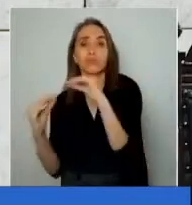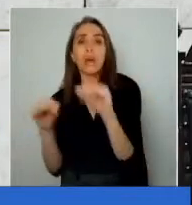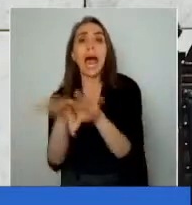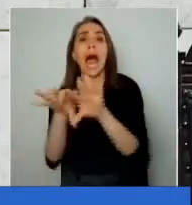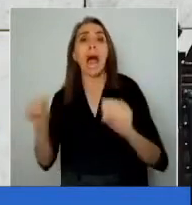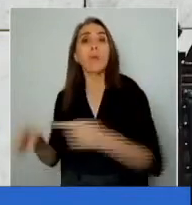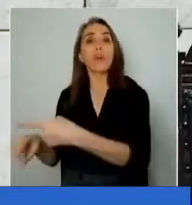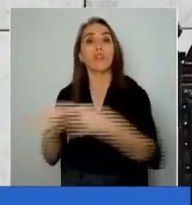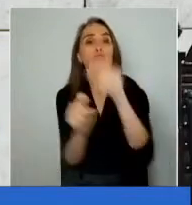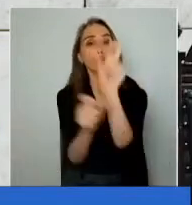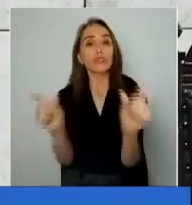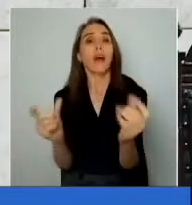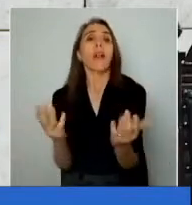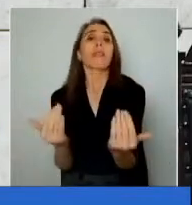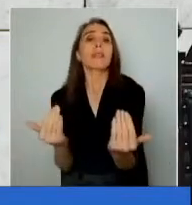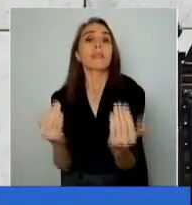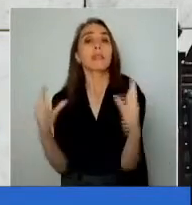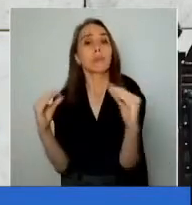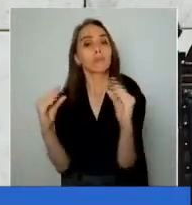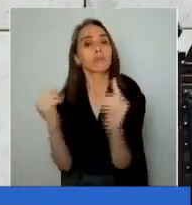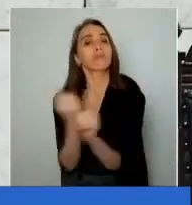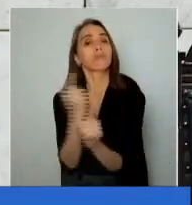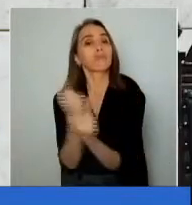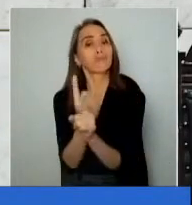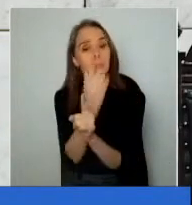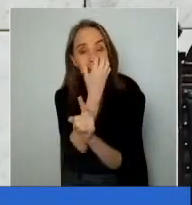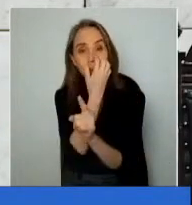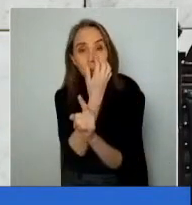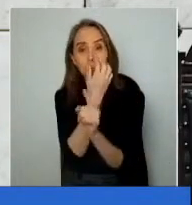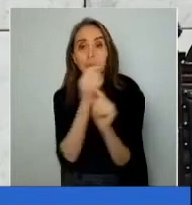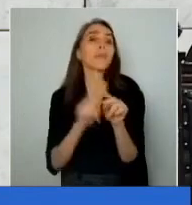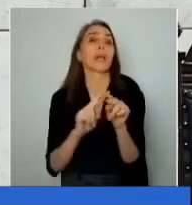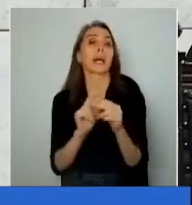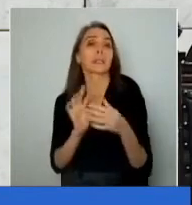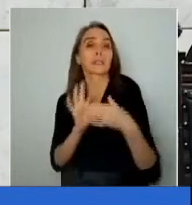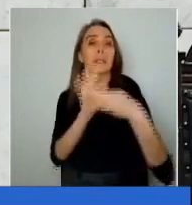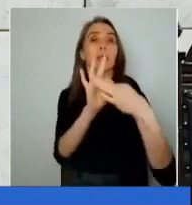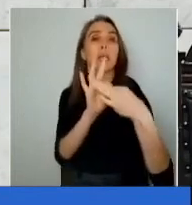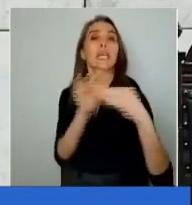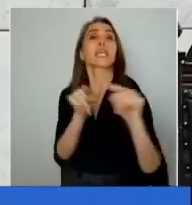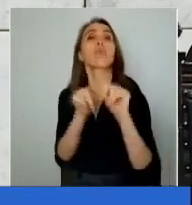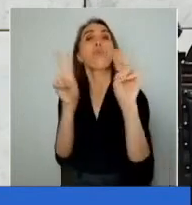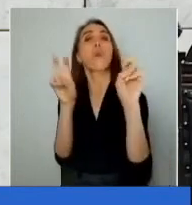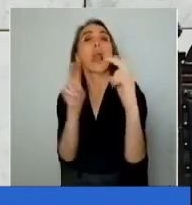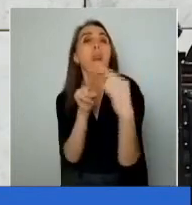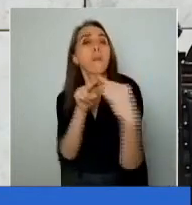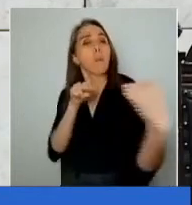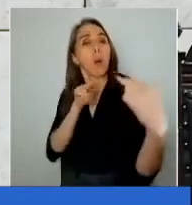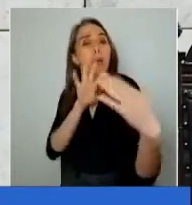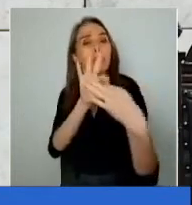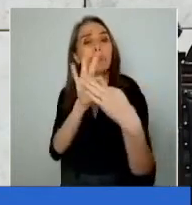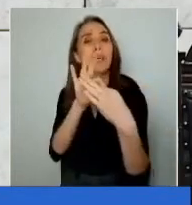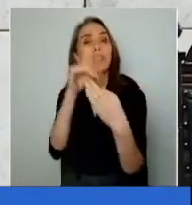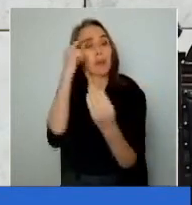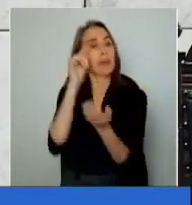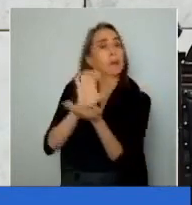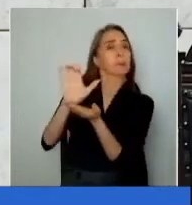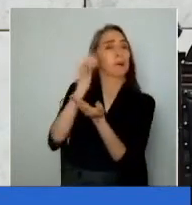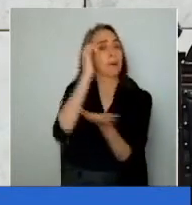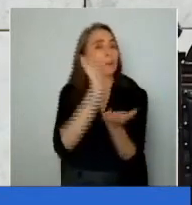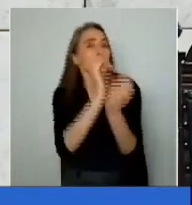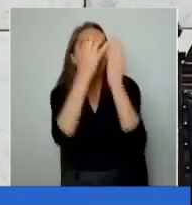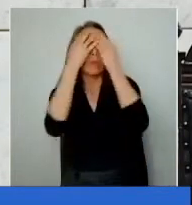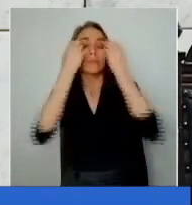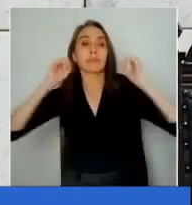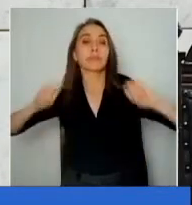de diálogo hay que construir puentes y dejar de lado los prejuicios Por cierto no estaremos de